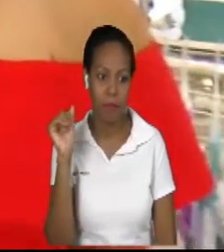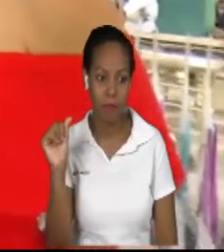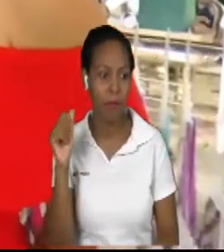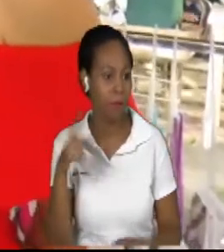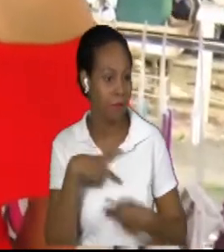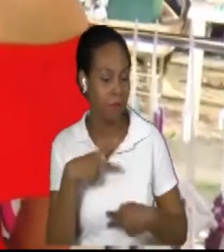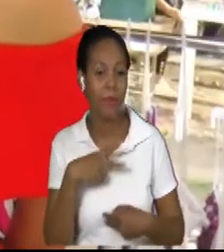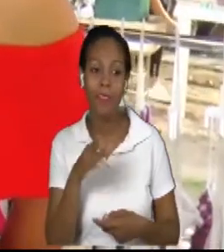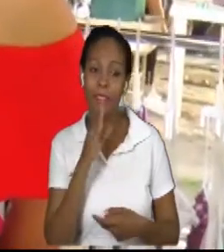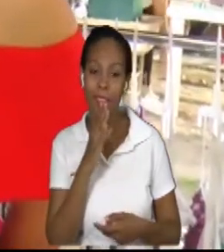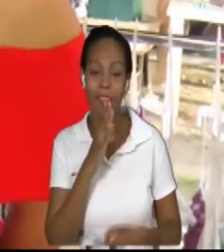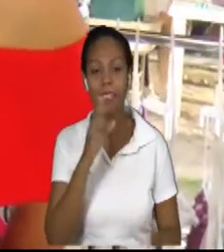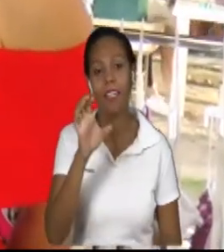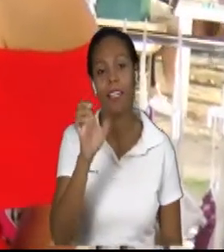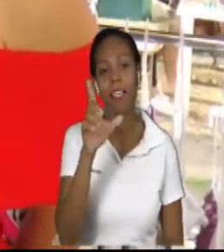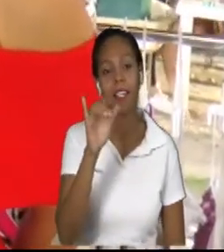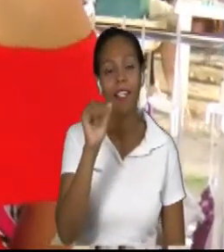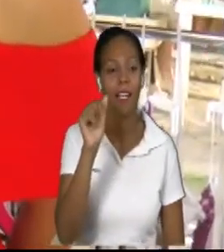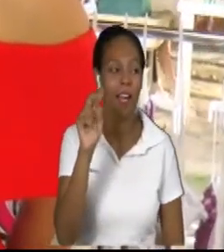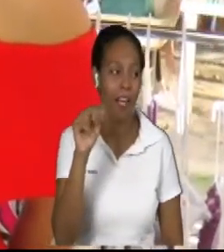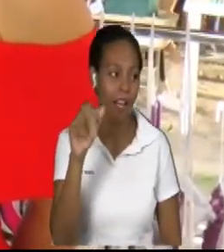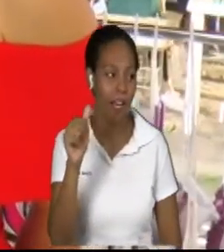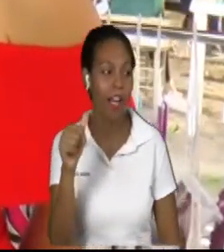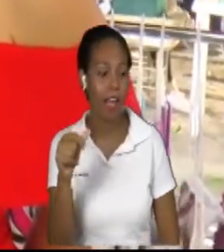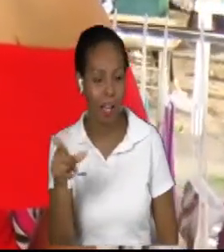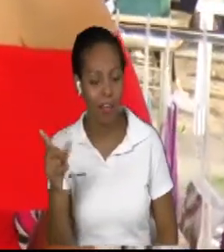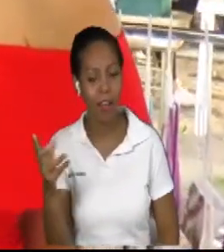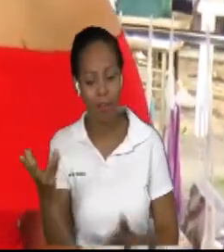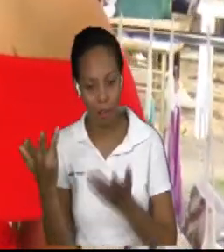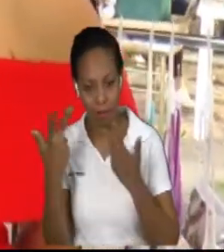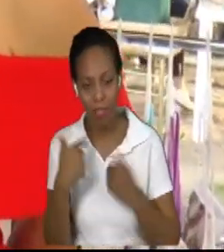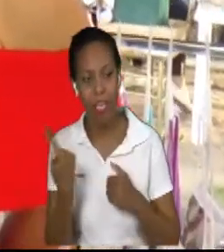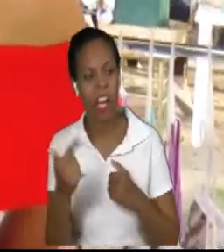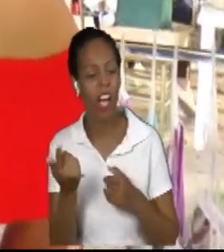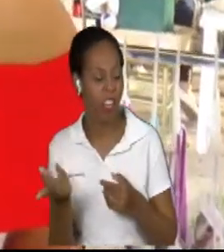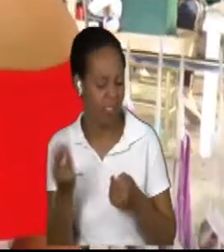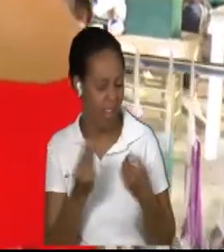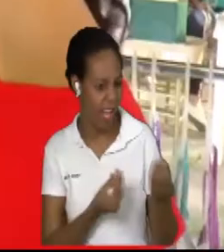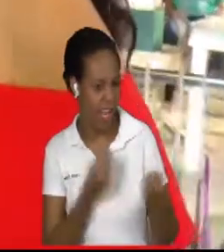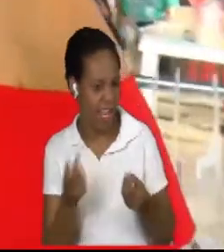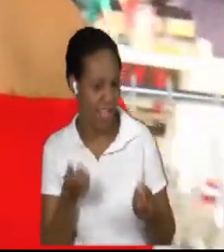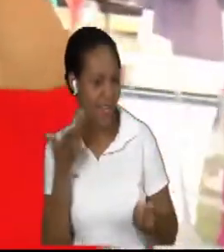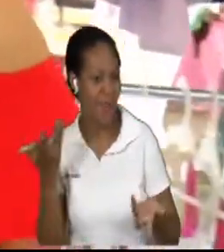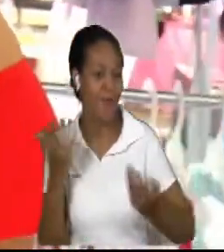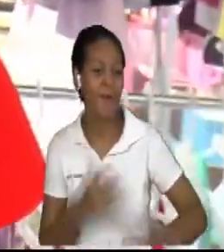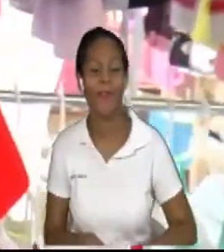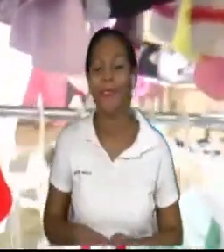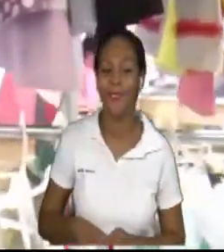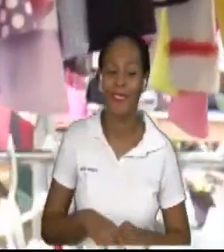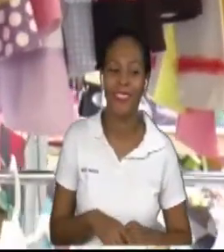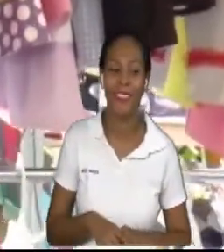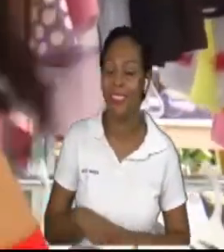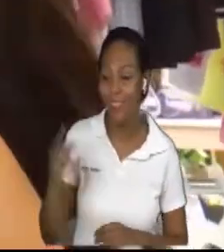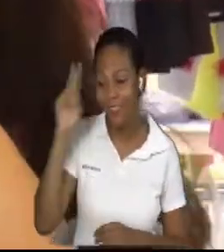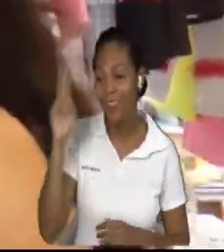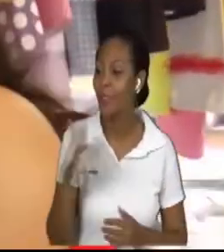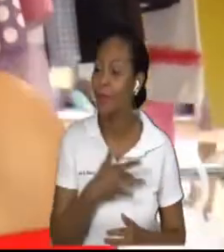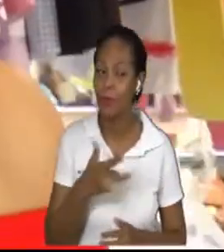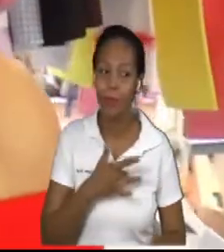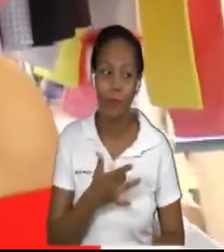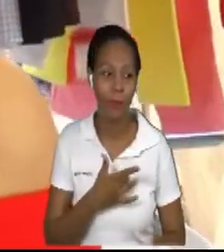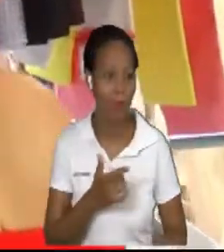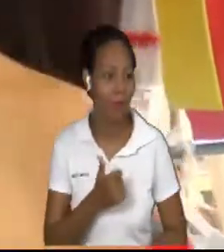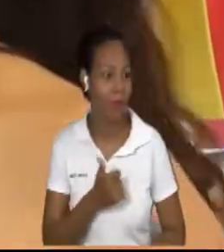es Eliana Echeverría, quien nos va a contar un poco acerca de esta tienda en Barranca Bermeja. Hola, Eliana. Hola, ¿cómo estás?